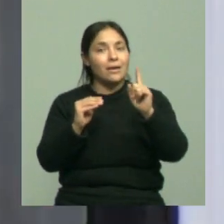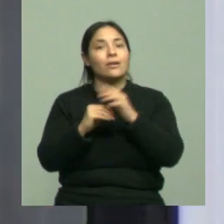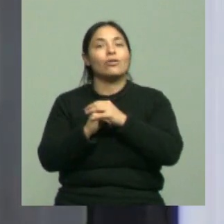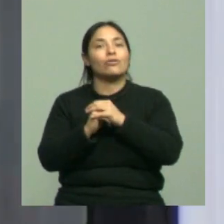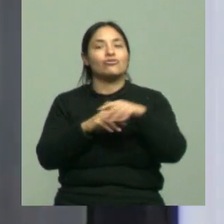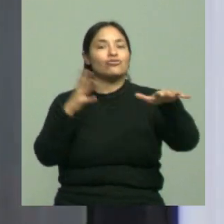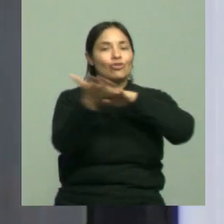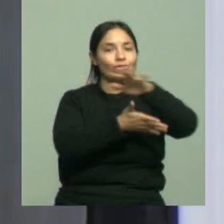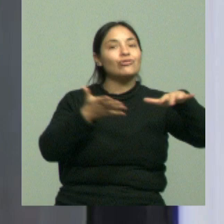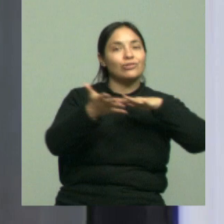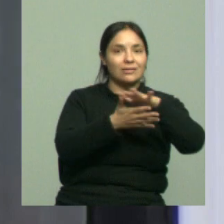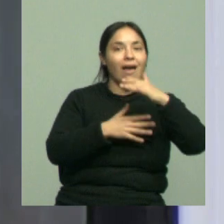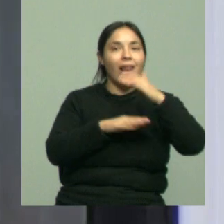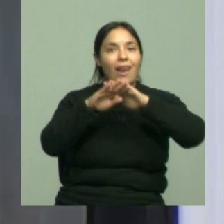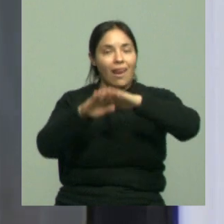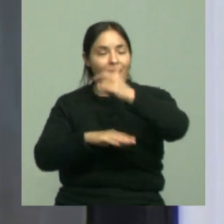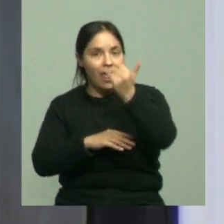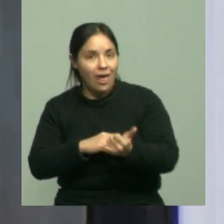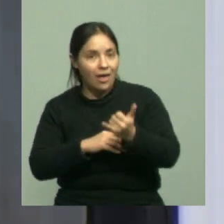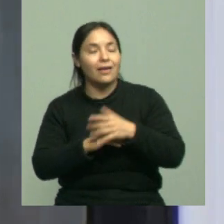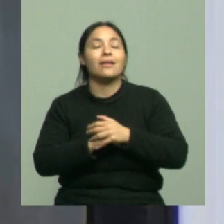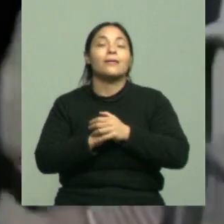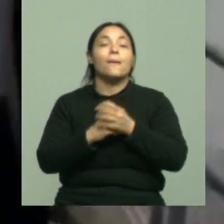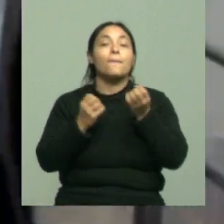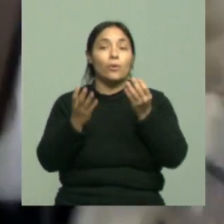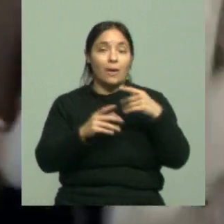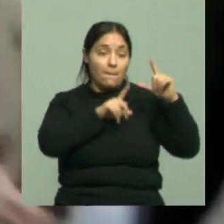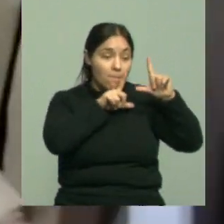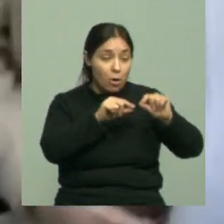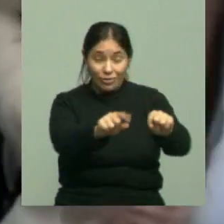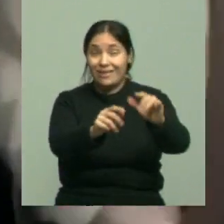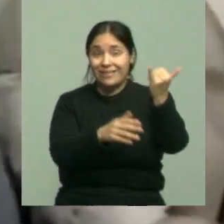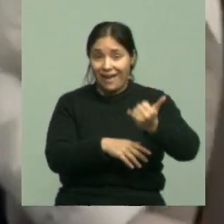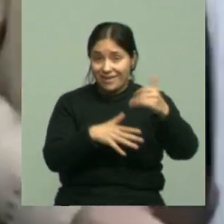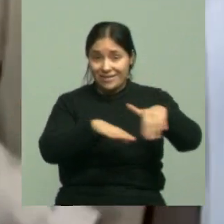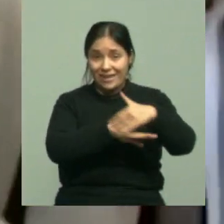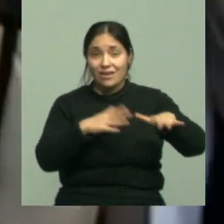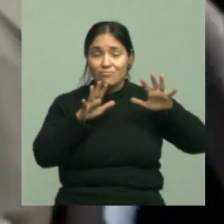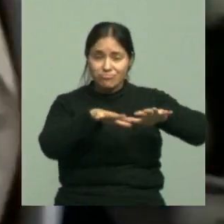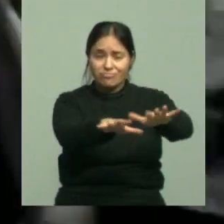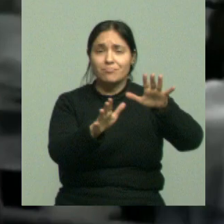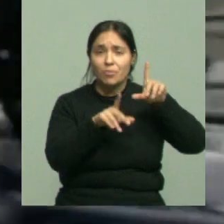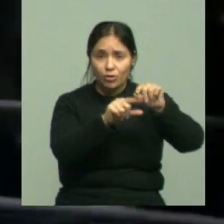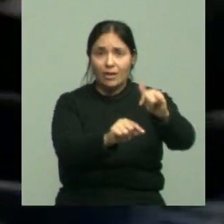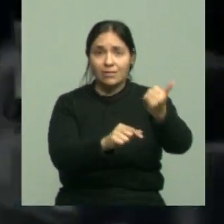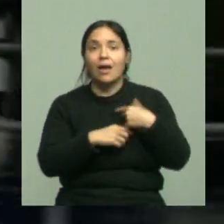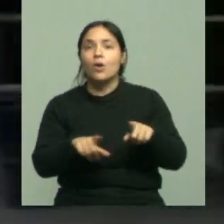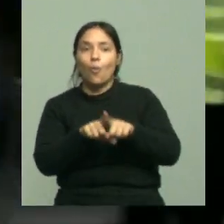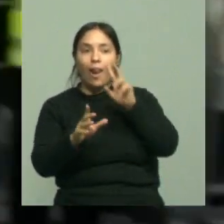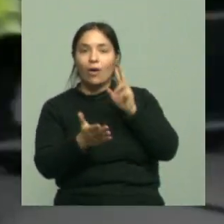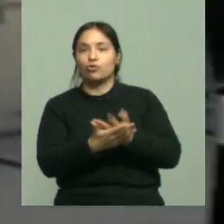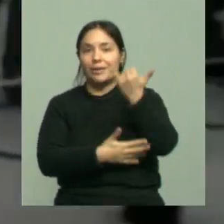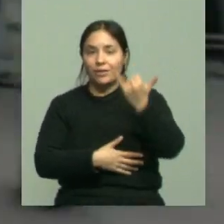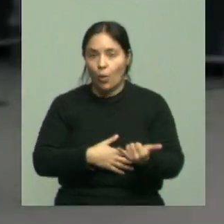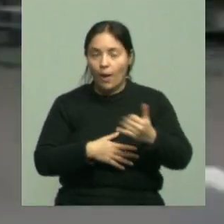lo social, ¿no? claro. No hace más que tomar un reclamo que se daba en las calles y que creo yo que fue escuchado. Se